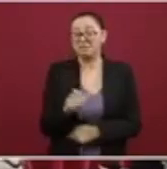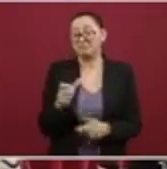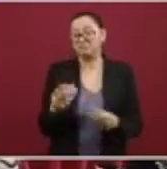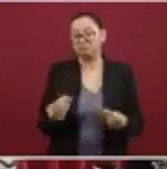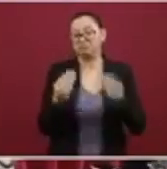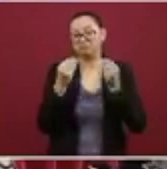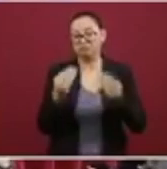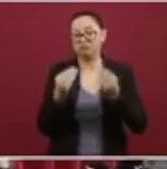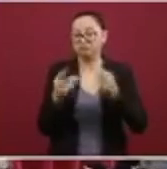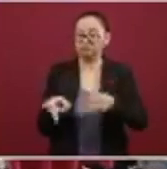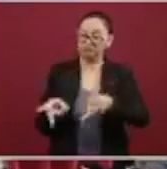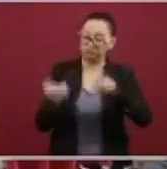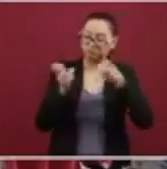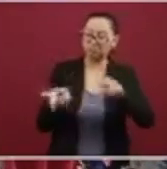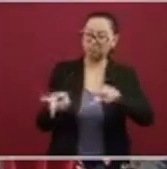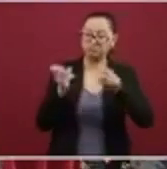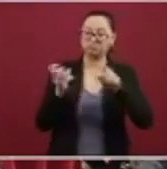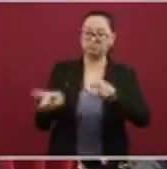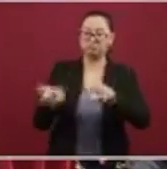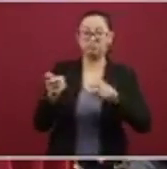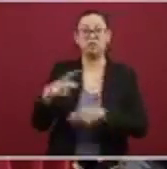pues lo endeudaron,